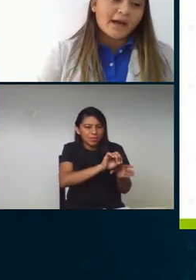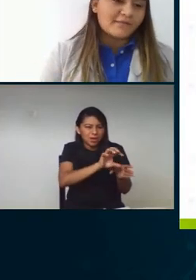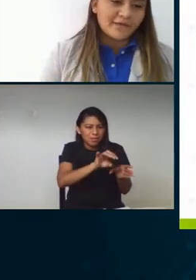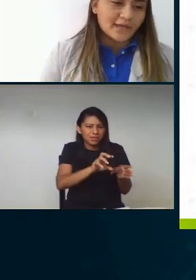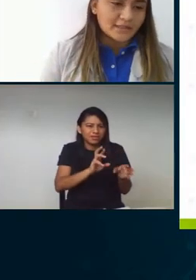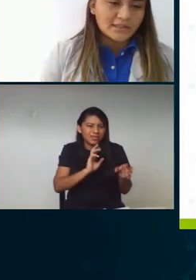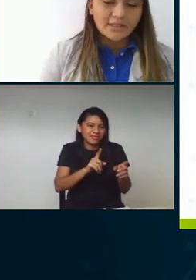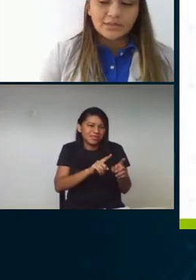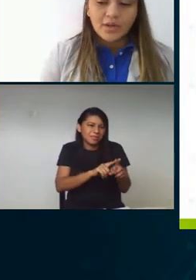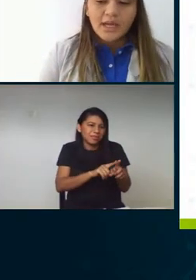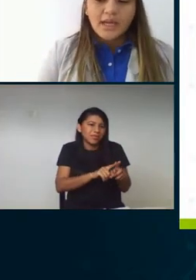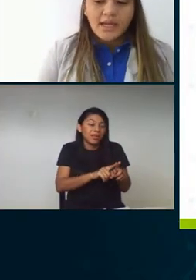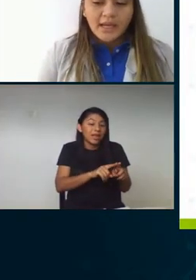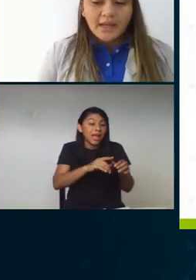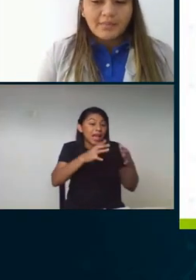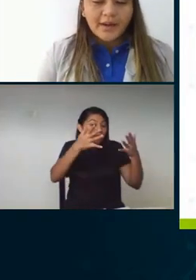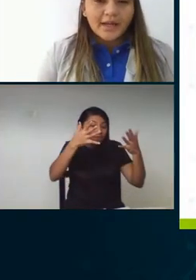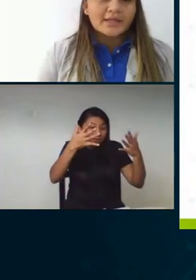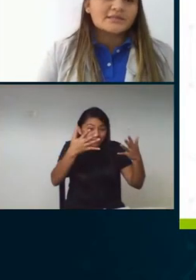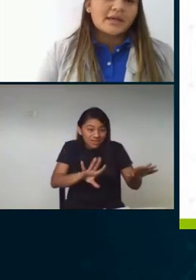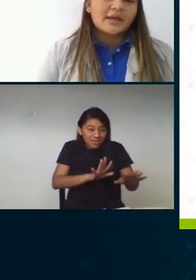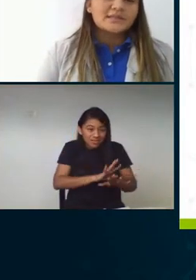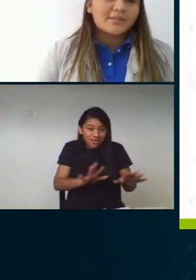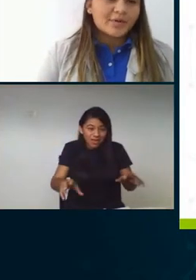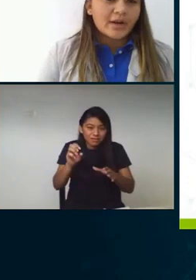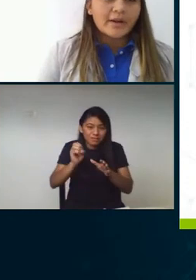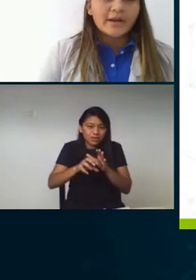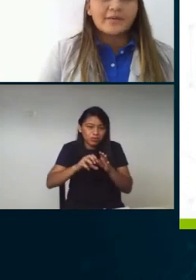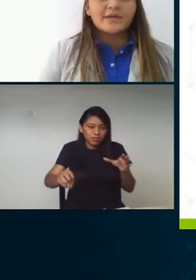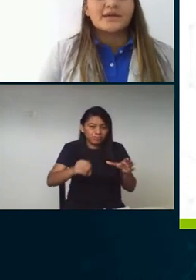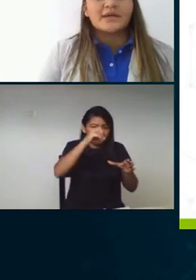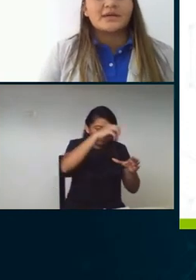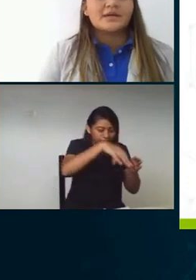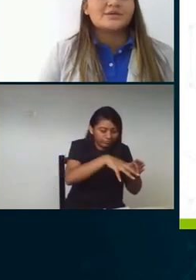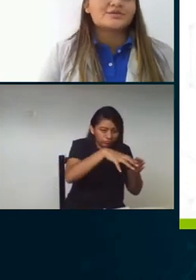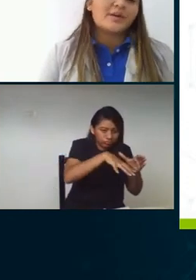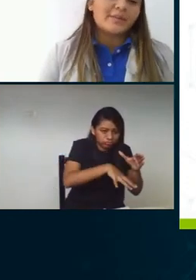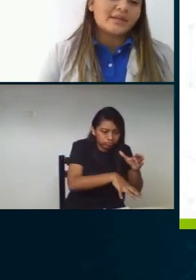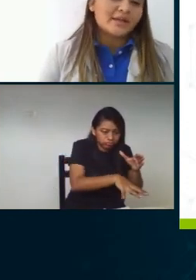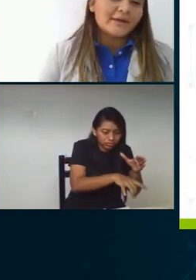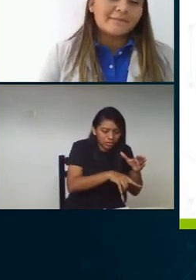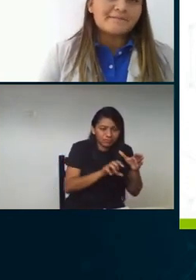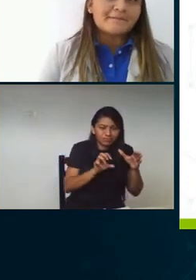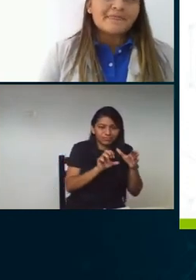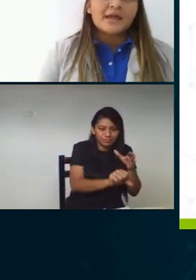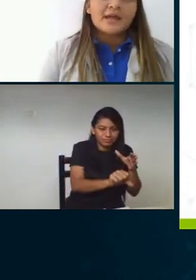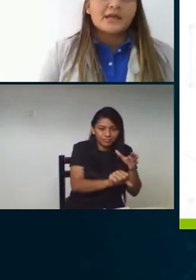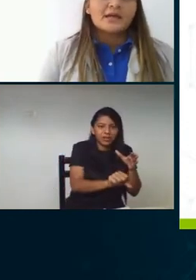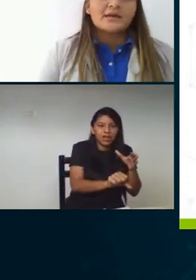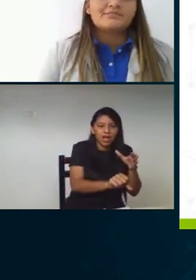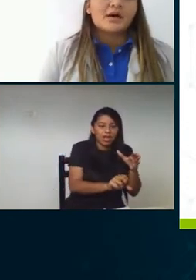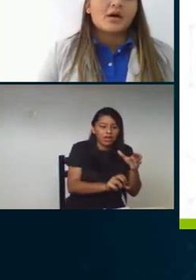respuesta al final, ¿cierto? Para este programa Revit nos permite